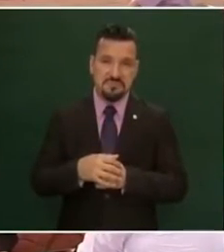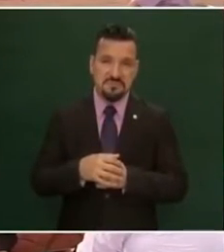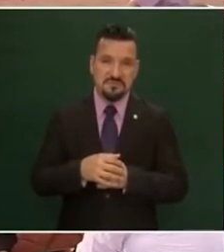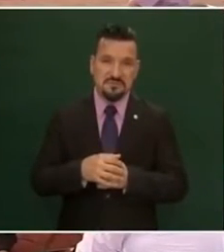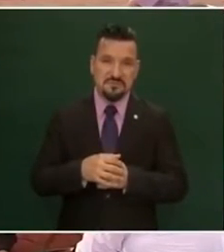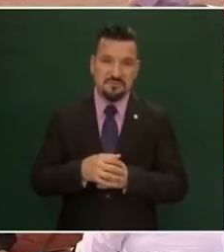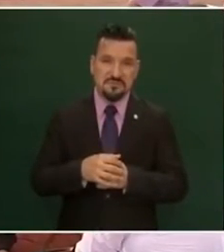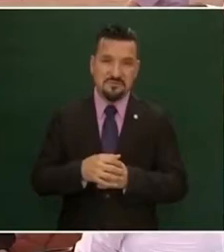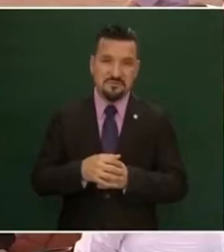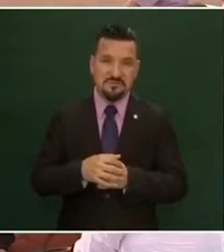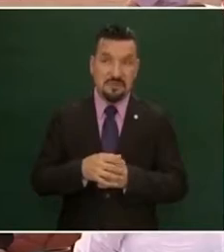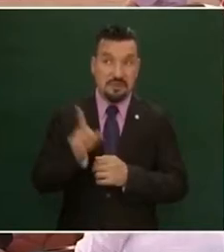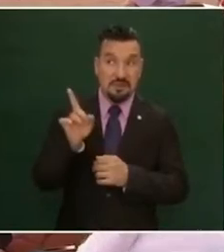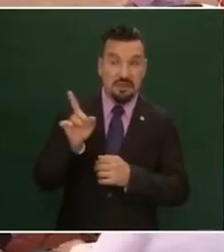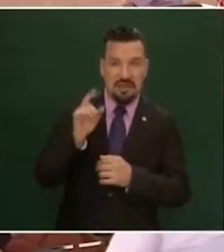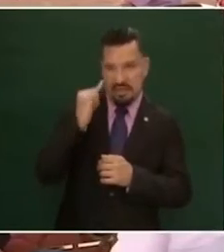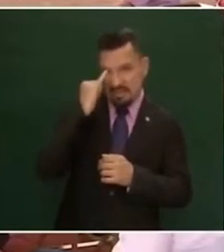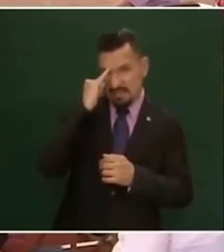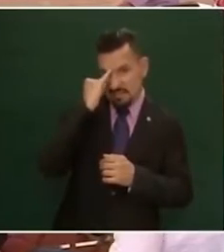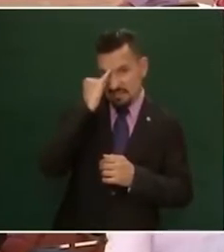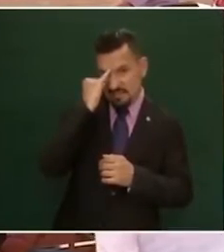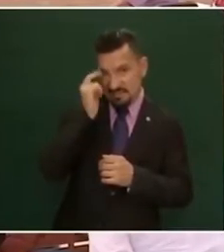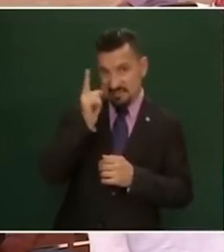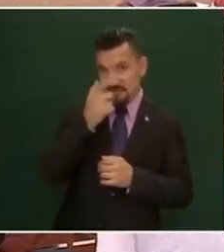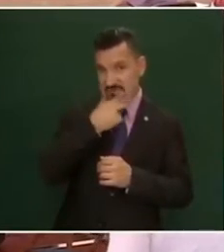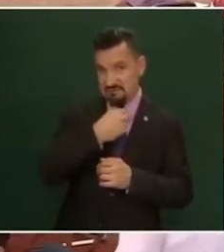la India, no baja,